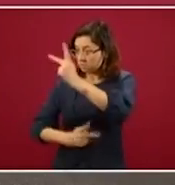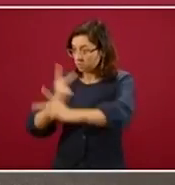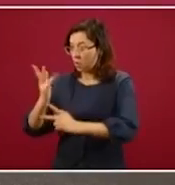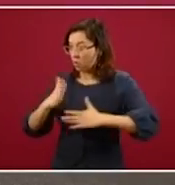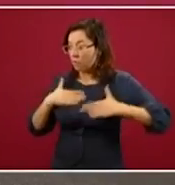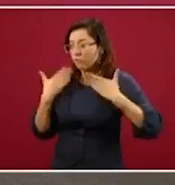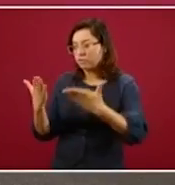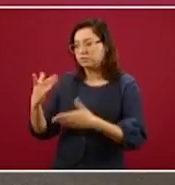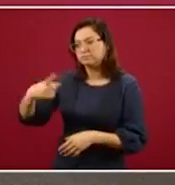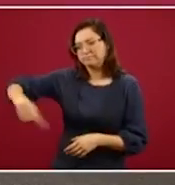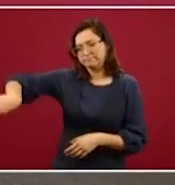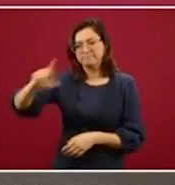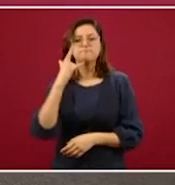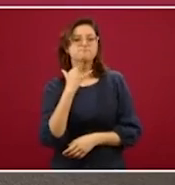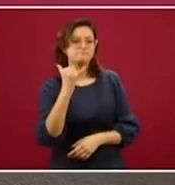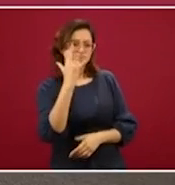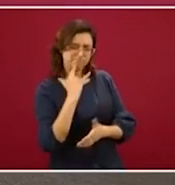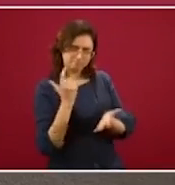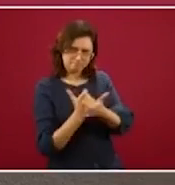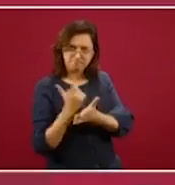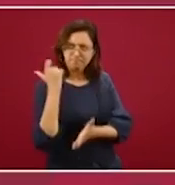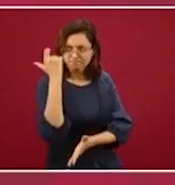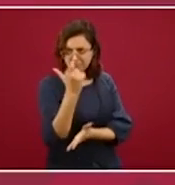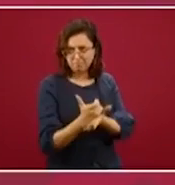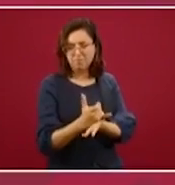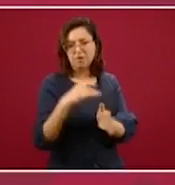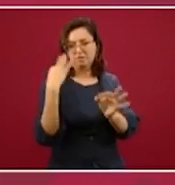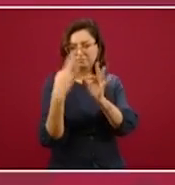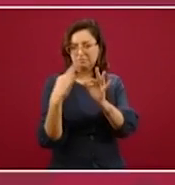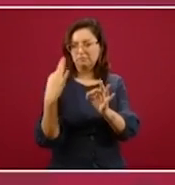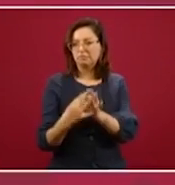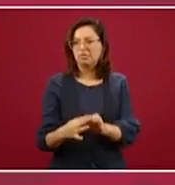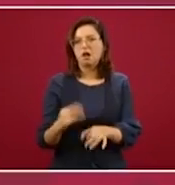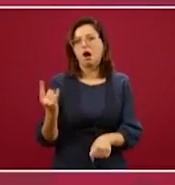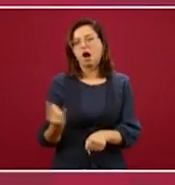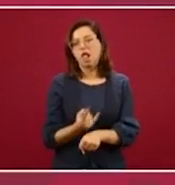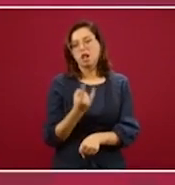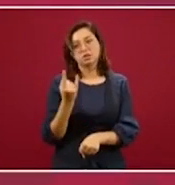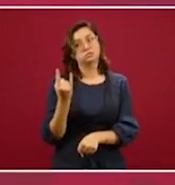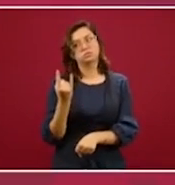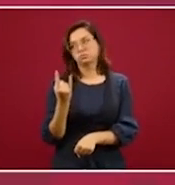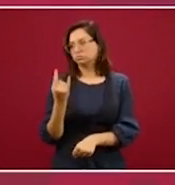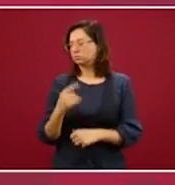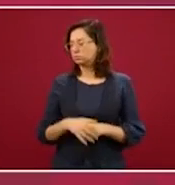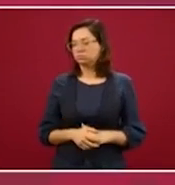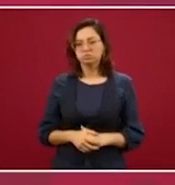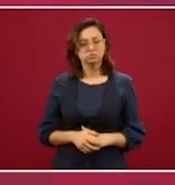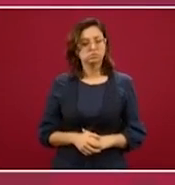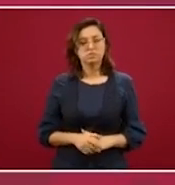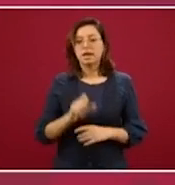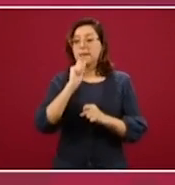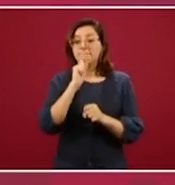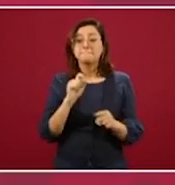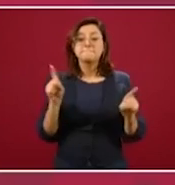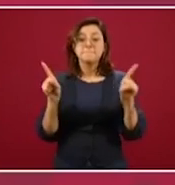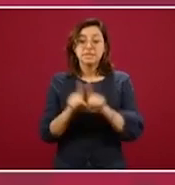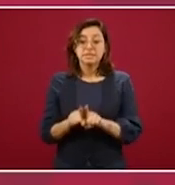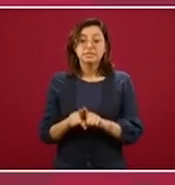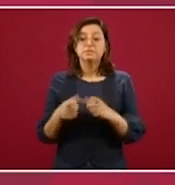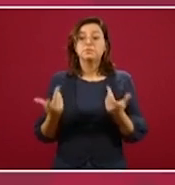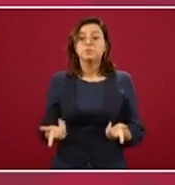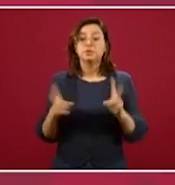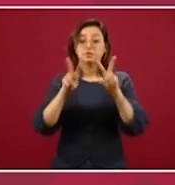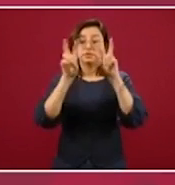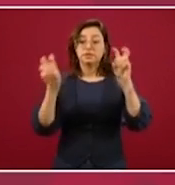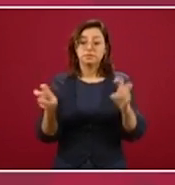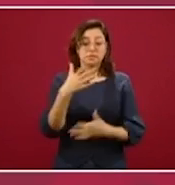un esfuerzo, que paguen, que no queden mal. Lo mismo en el caso de Sembrando